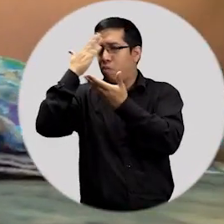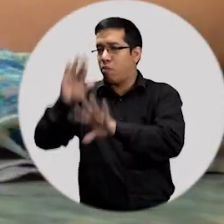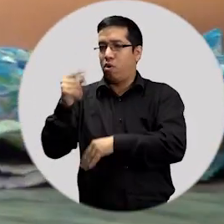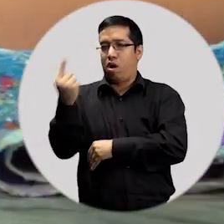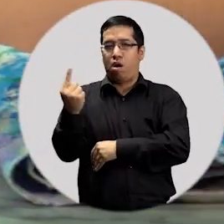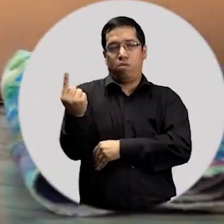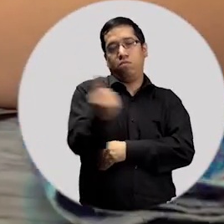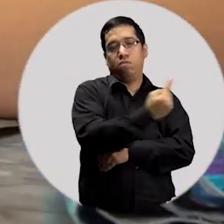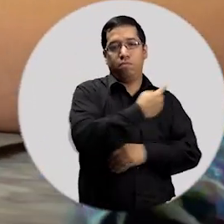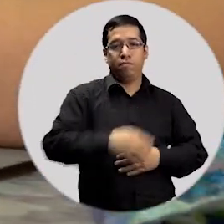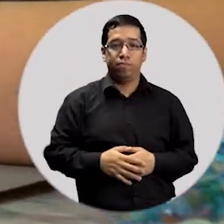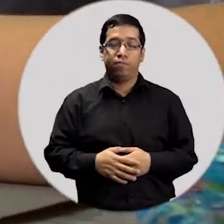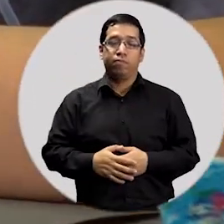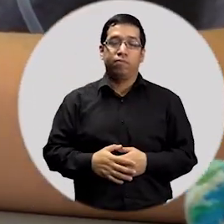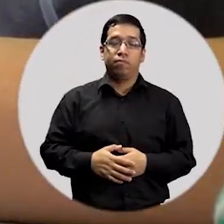a hacer